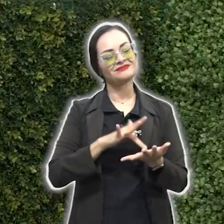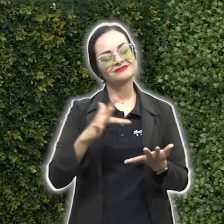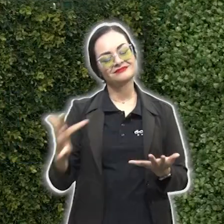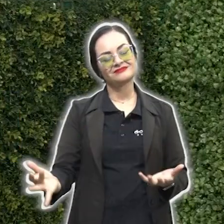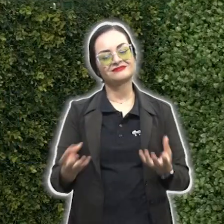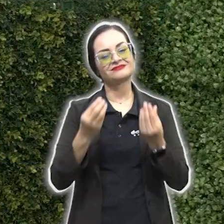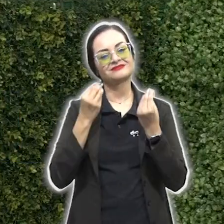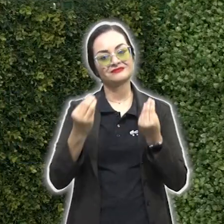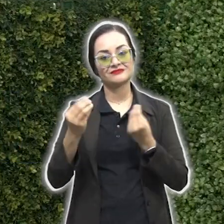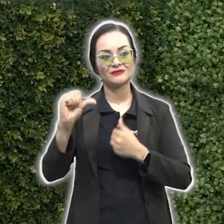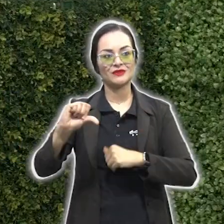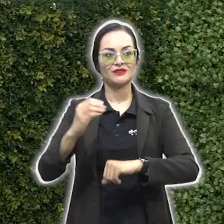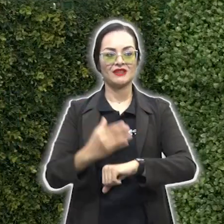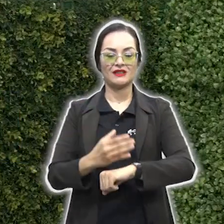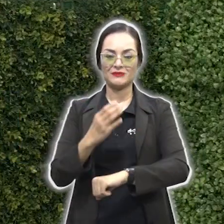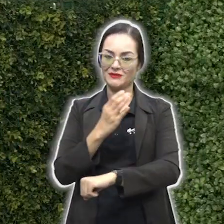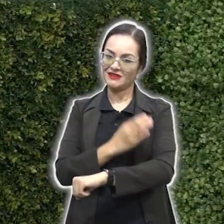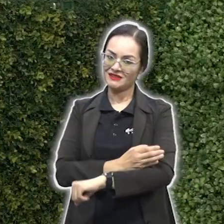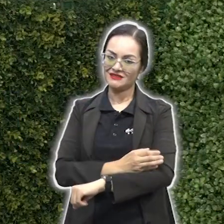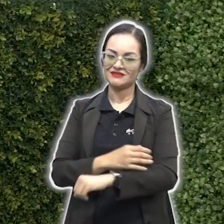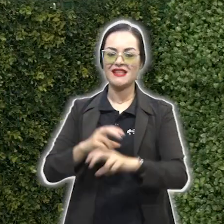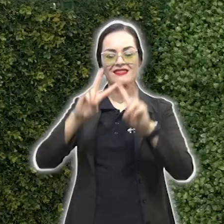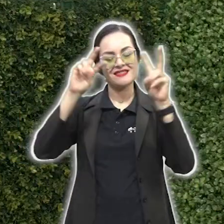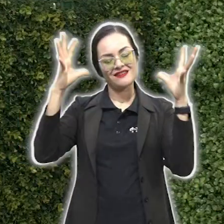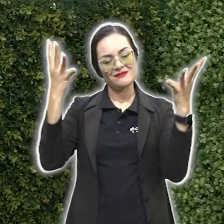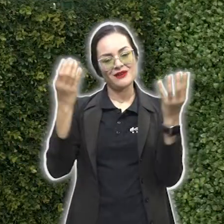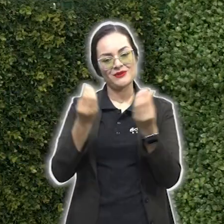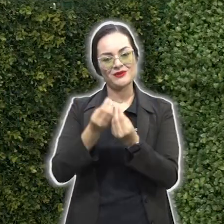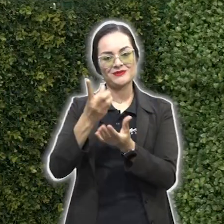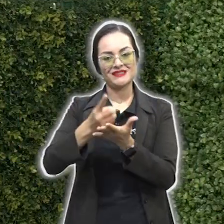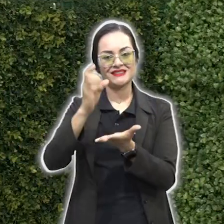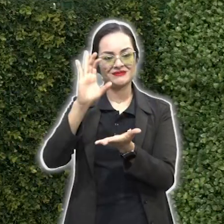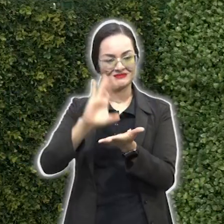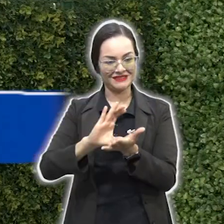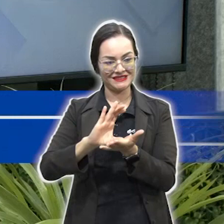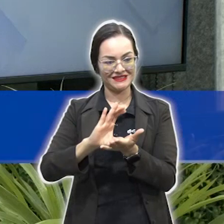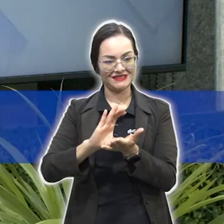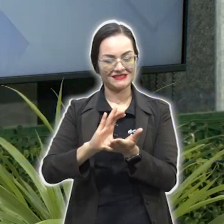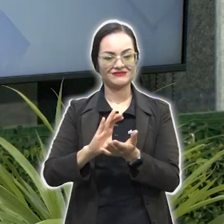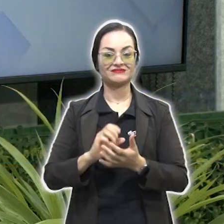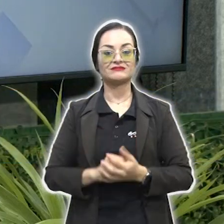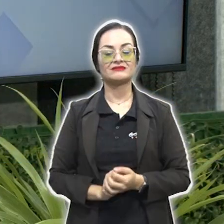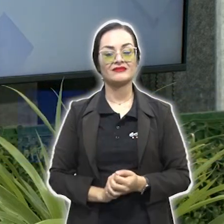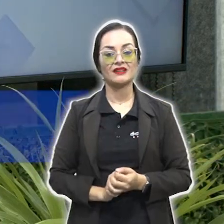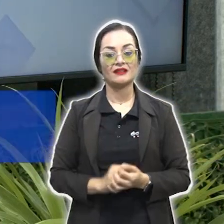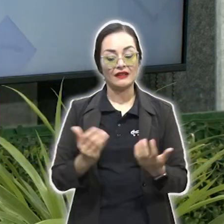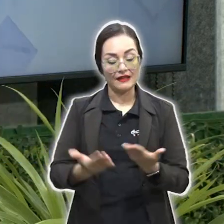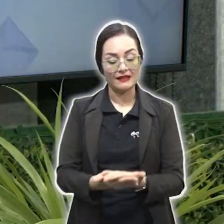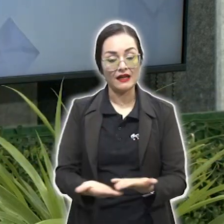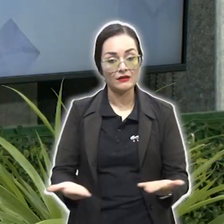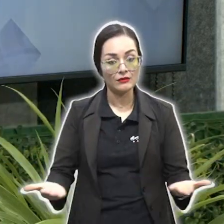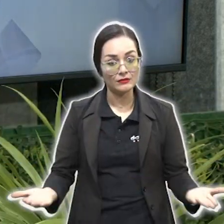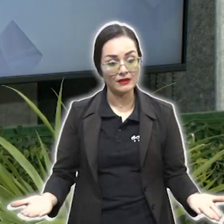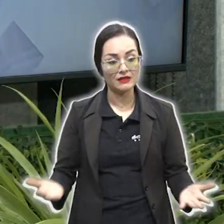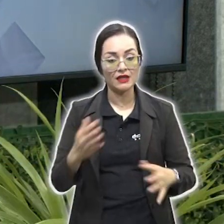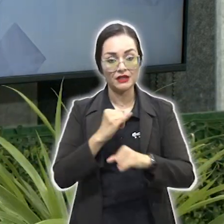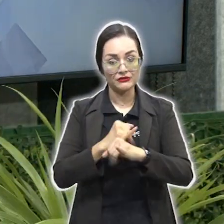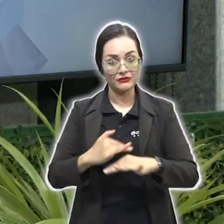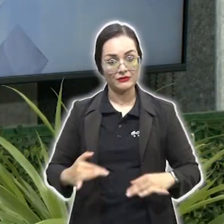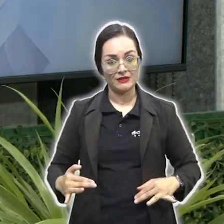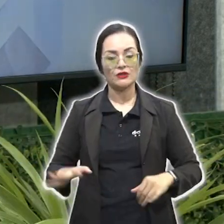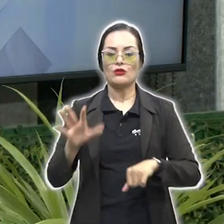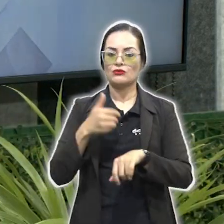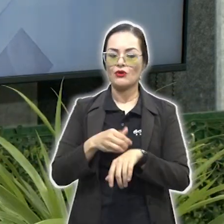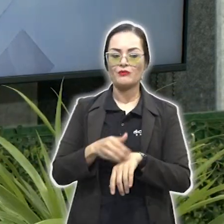Muchas gracias por habernos acompañado en Juntos por la Discapacidad. En la pantalla te estarán apareciendo